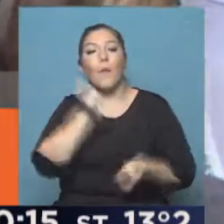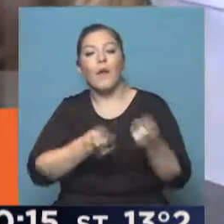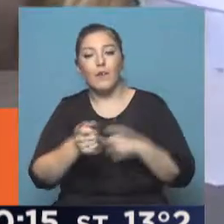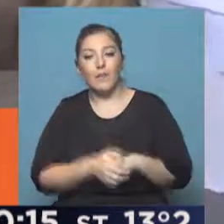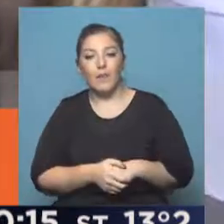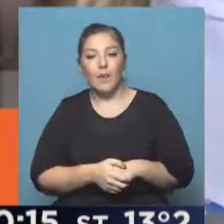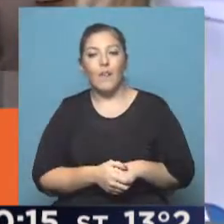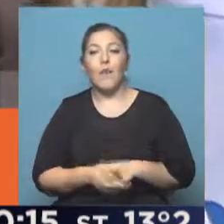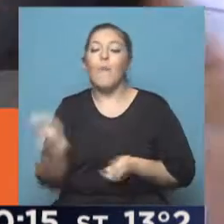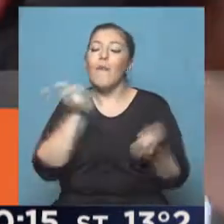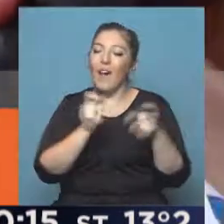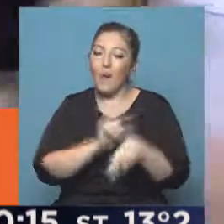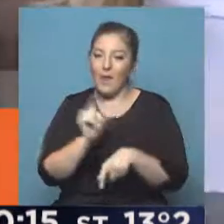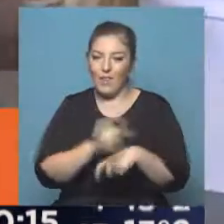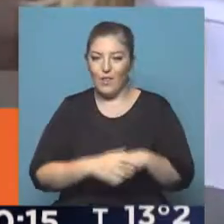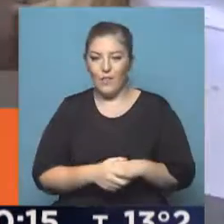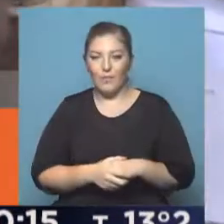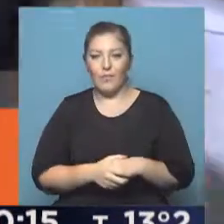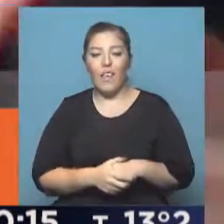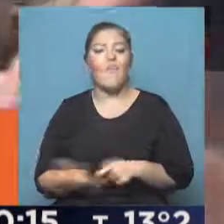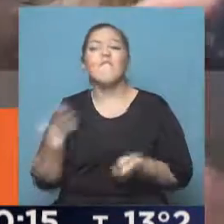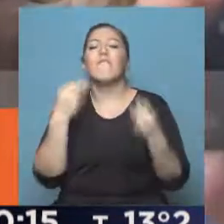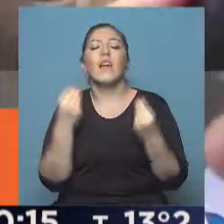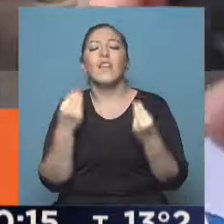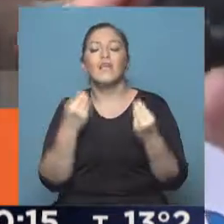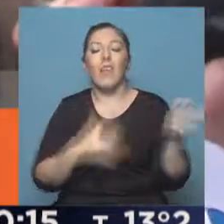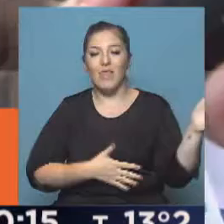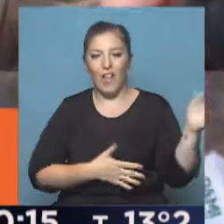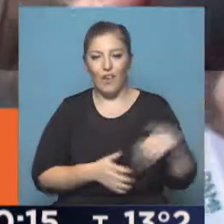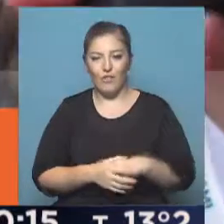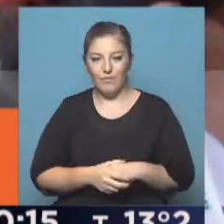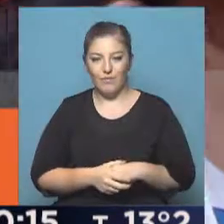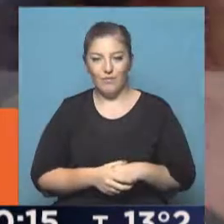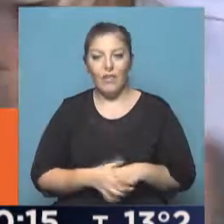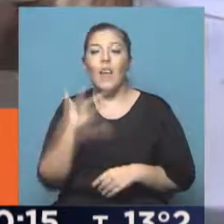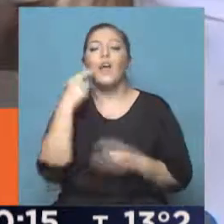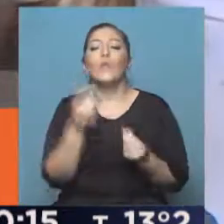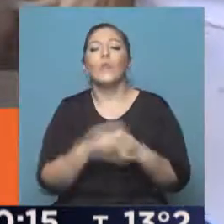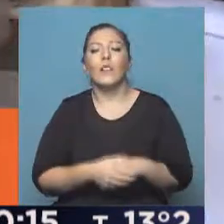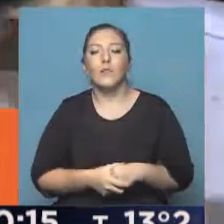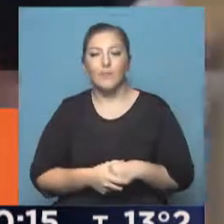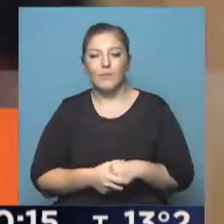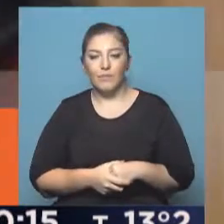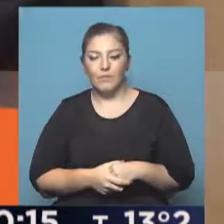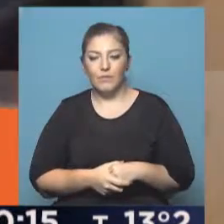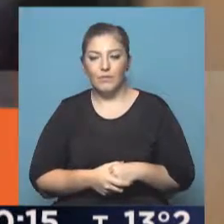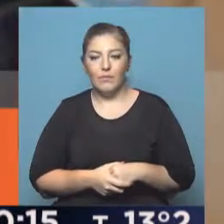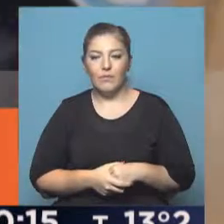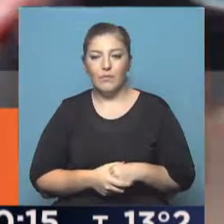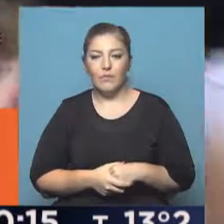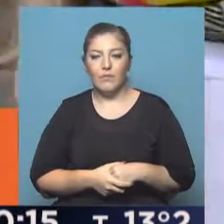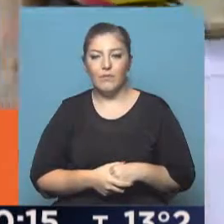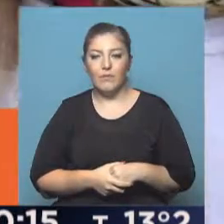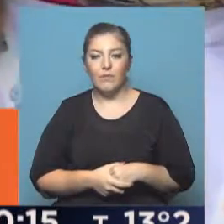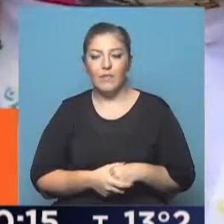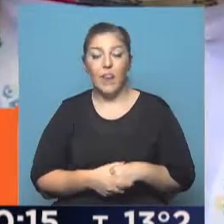Vamos a bailar un ratito. ¿Qué va a bailar? Tango. Tango, tanguero el hombre. ¿Qué le gusta? A ver. ¿Por qué esta canción, tango